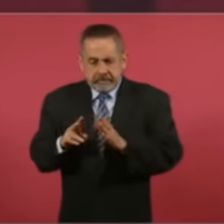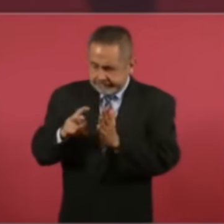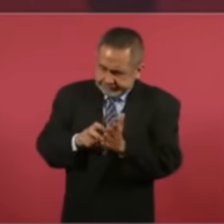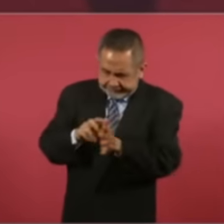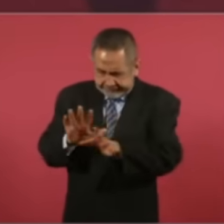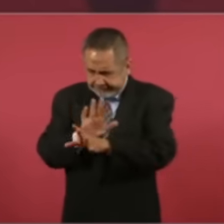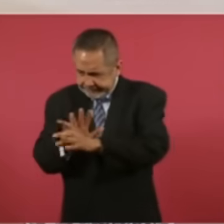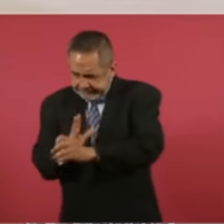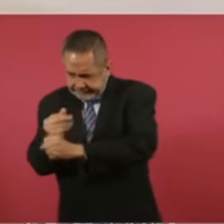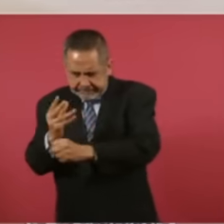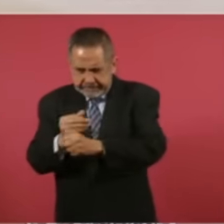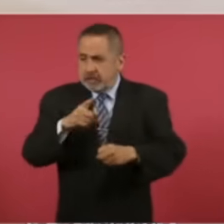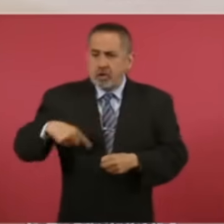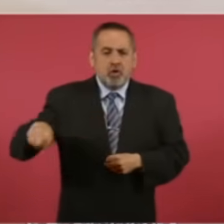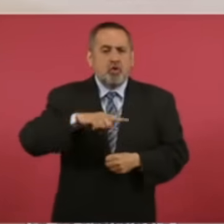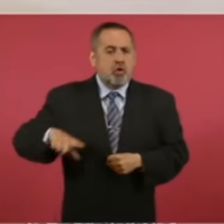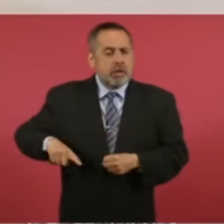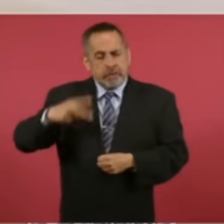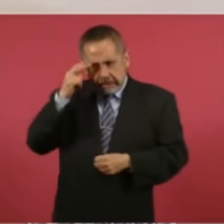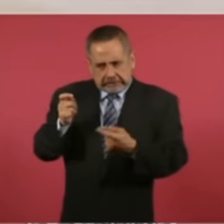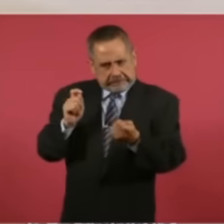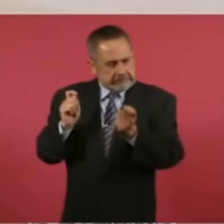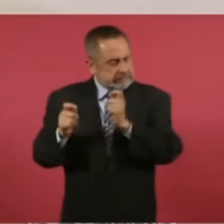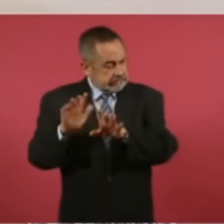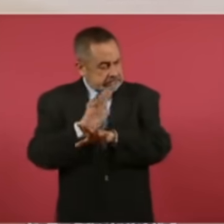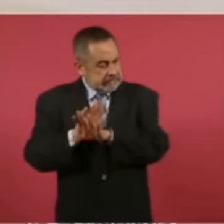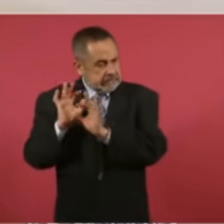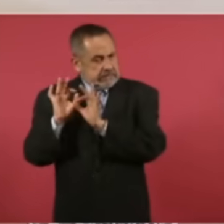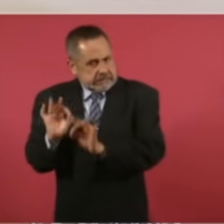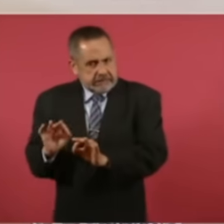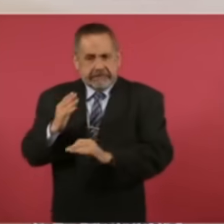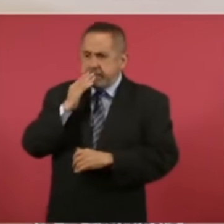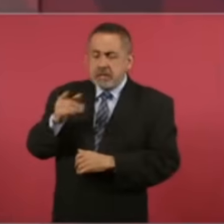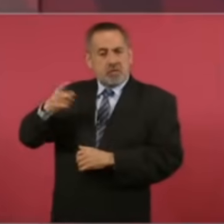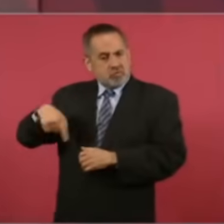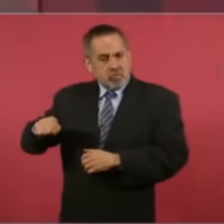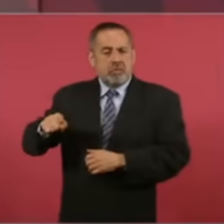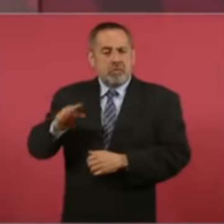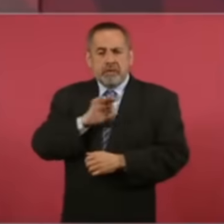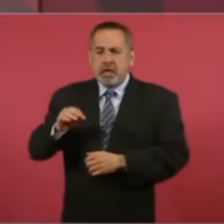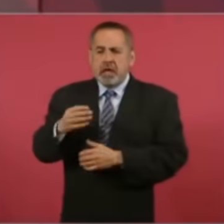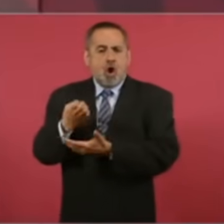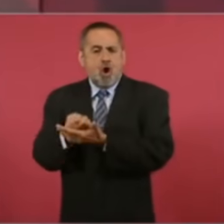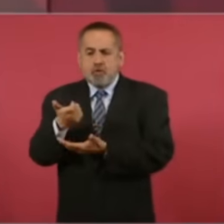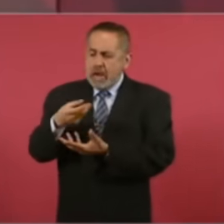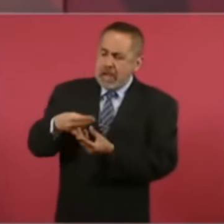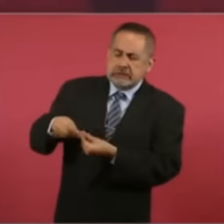regenerar la vida pública y que podamos tener pues una